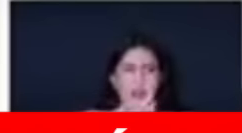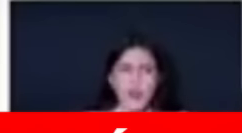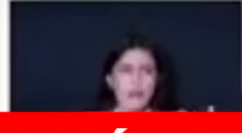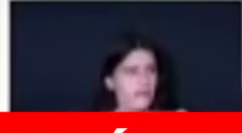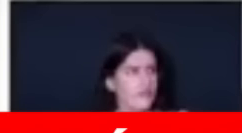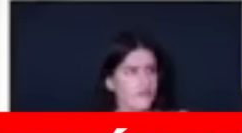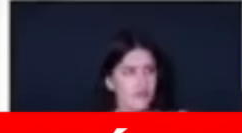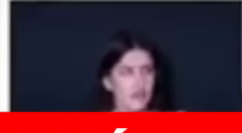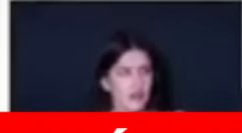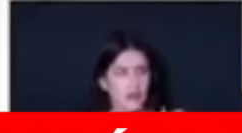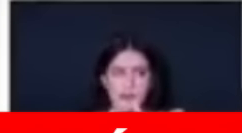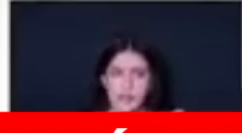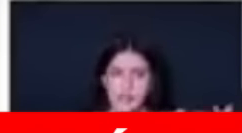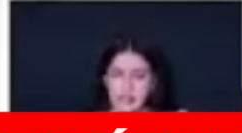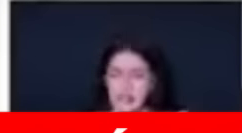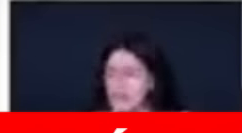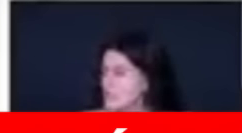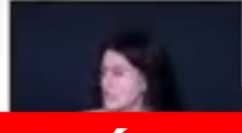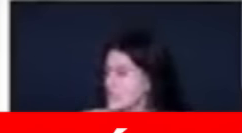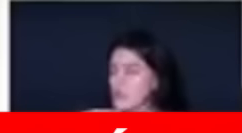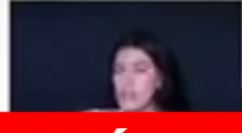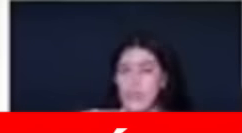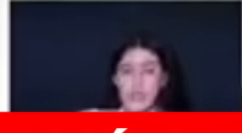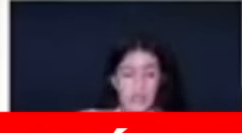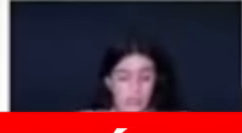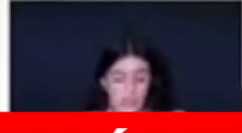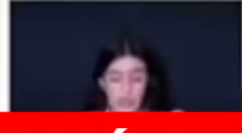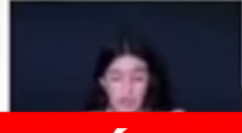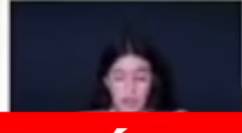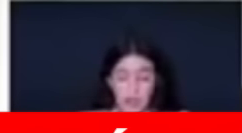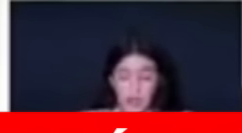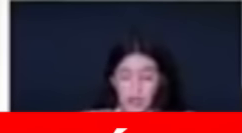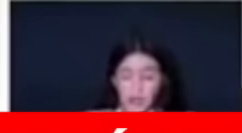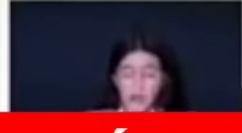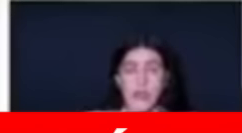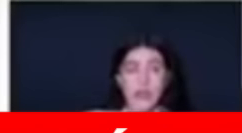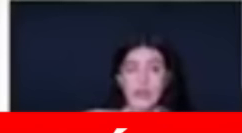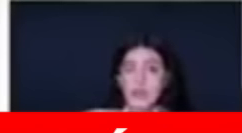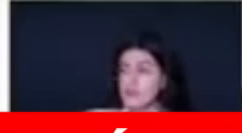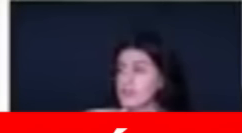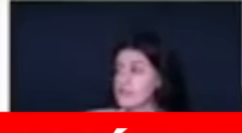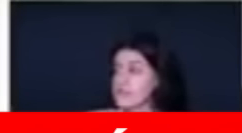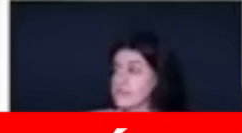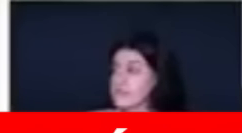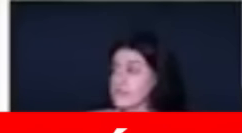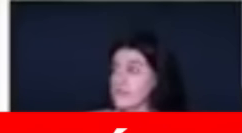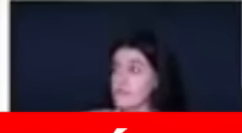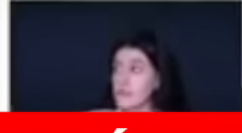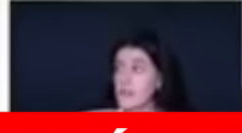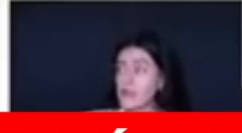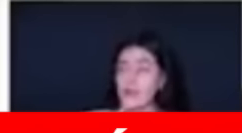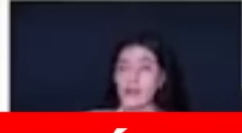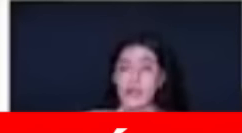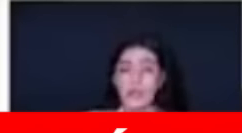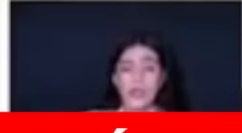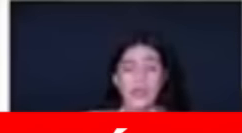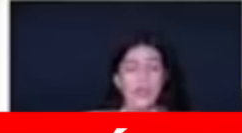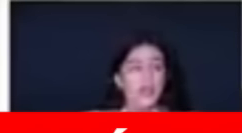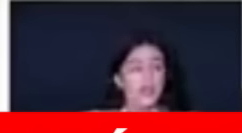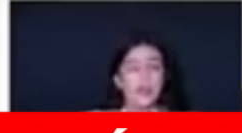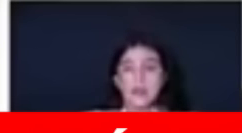entendí que esta experiencia que ahora vivo es un llamado. Es un llamado que recibo con